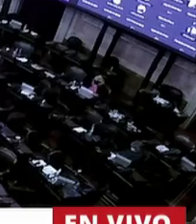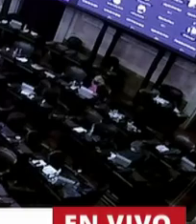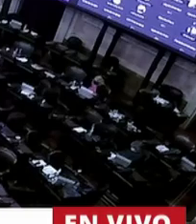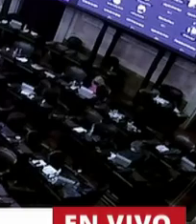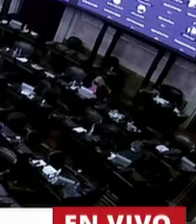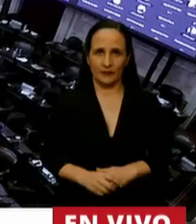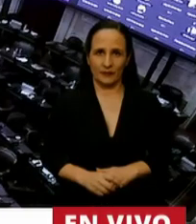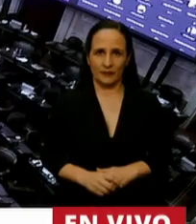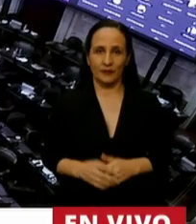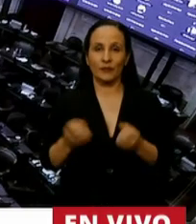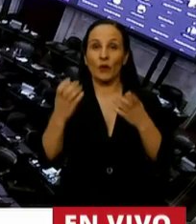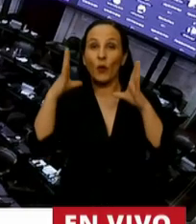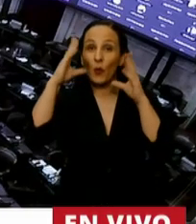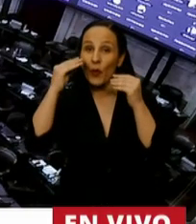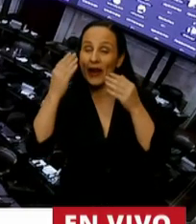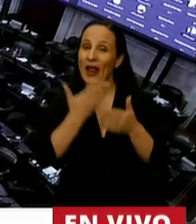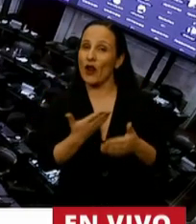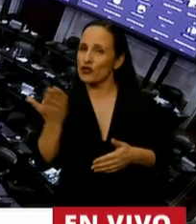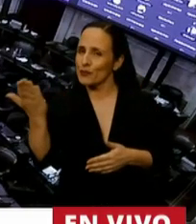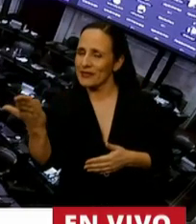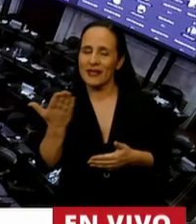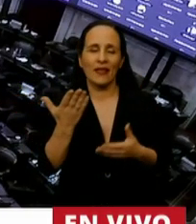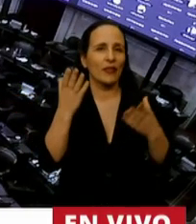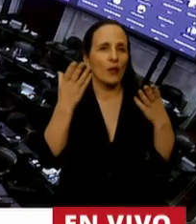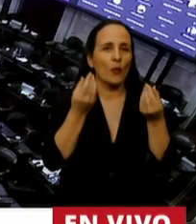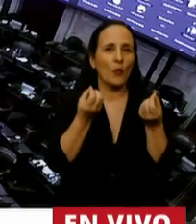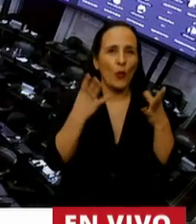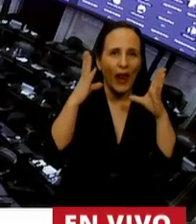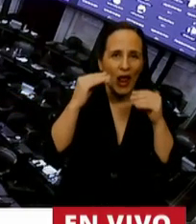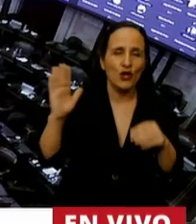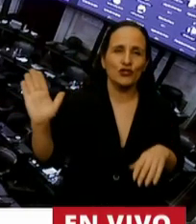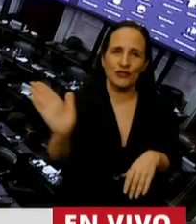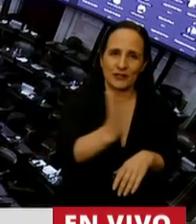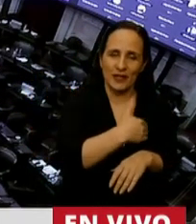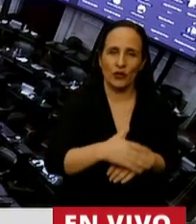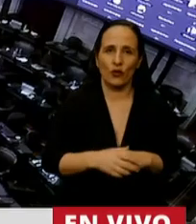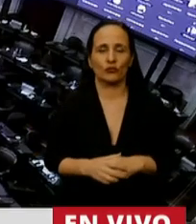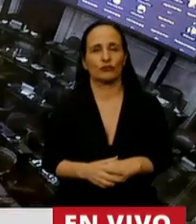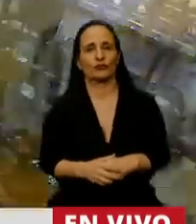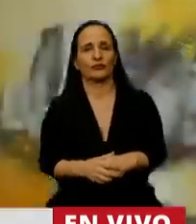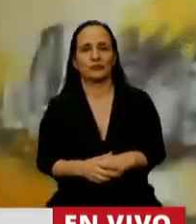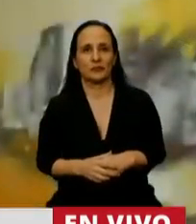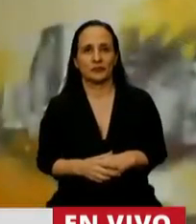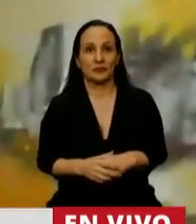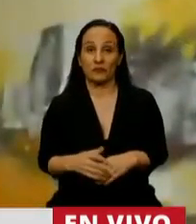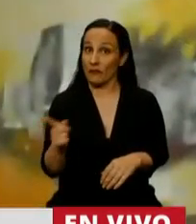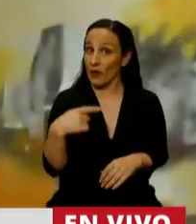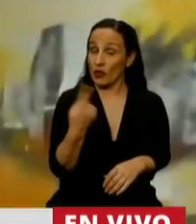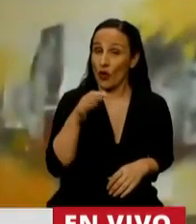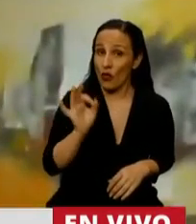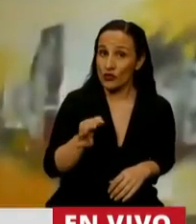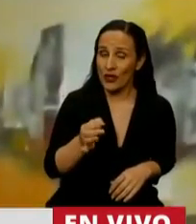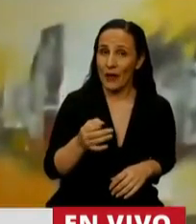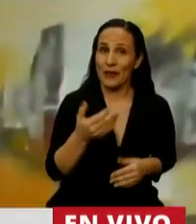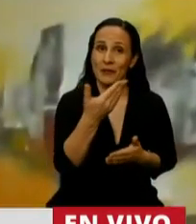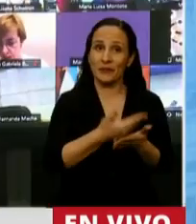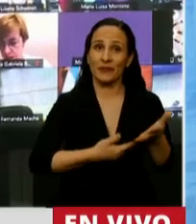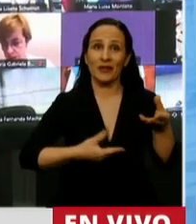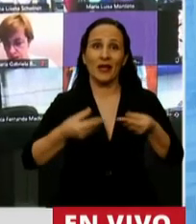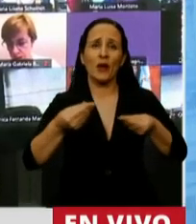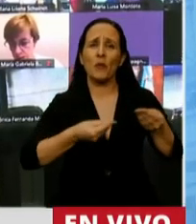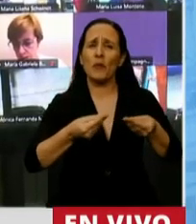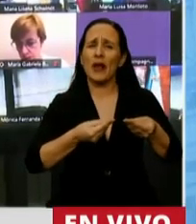Buenas noches, presidente. Buenas noches a todos. Todos sabemos aquí que el presupuesto es un estado